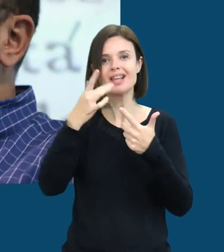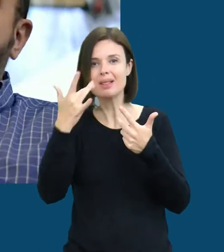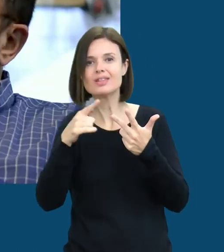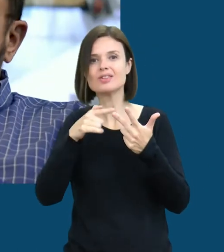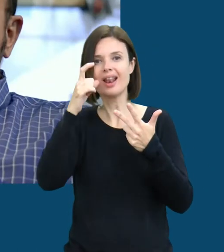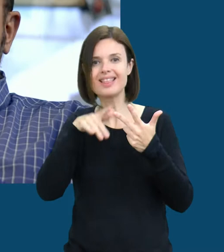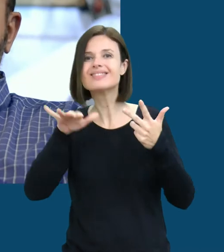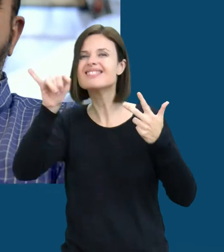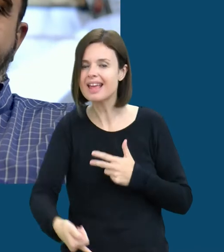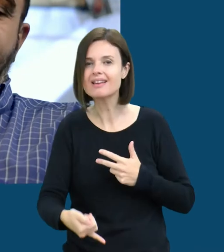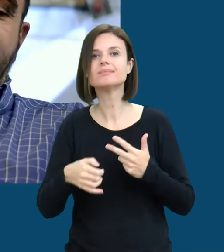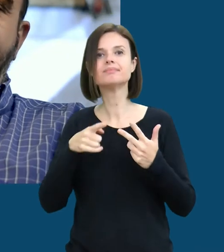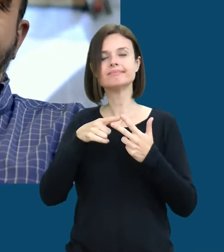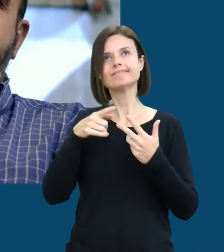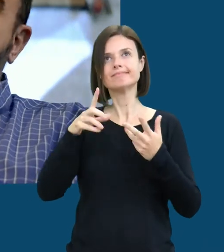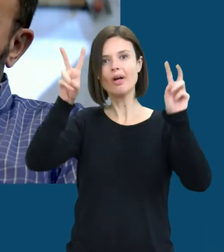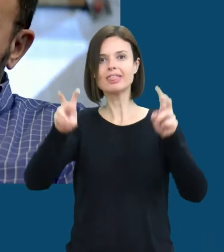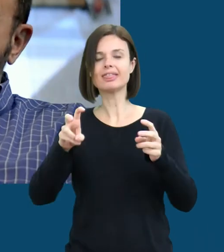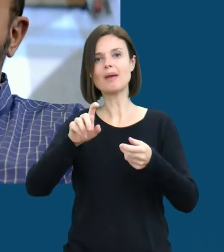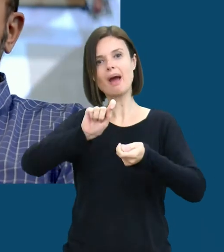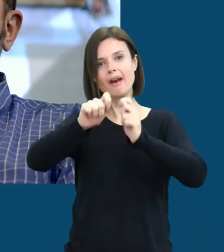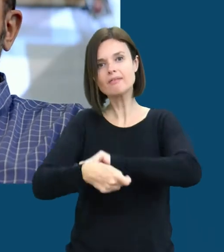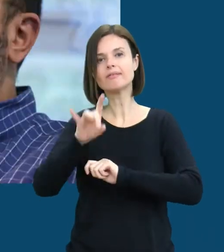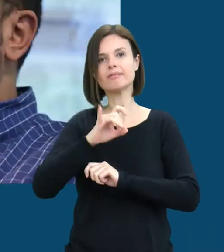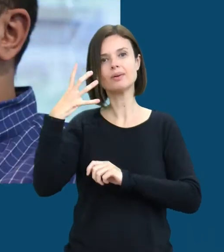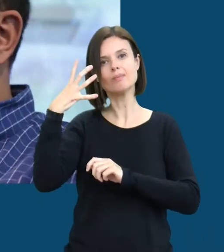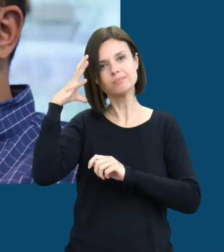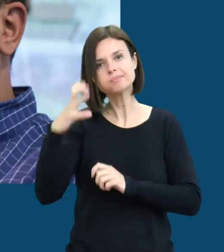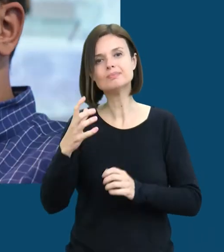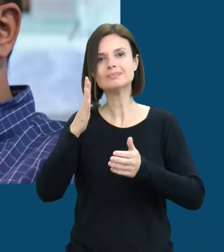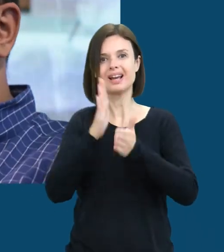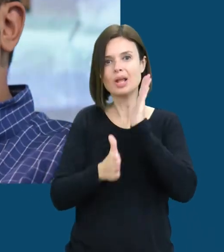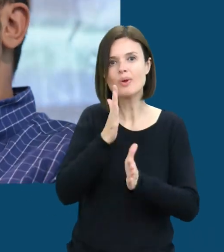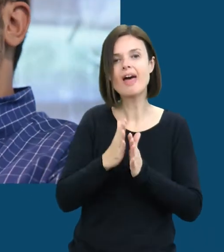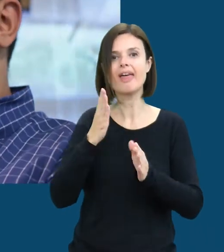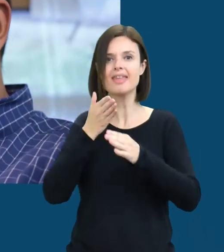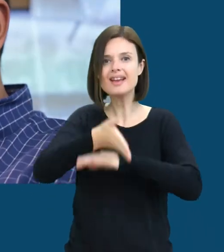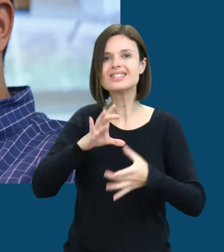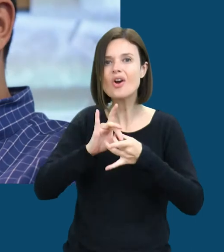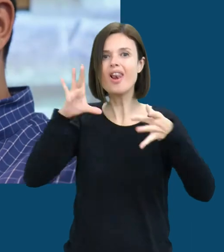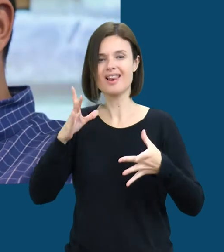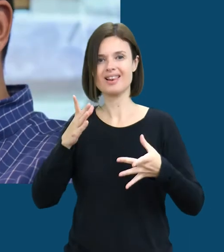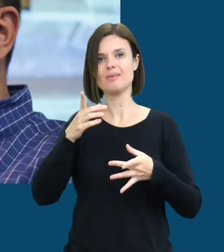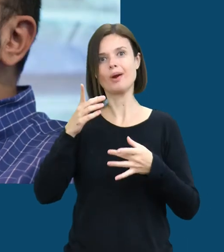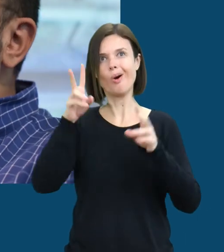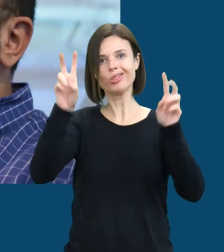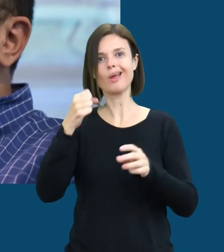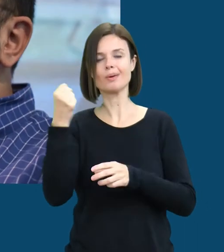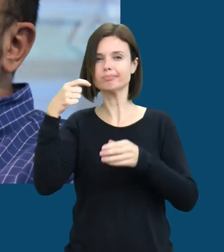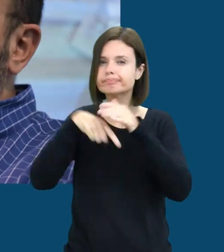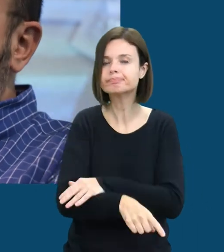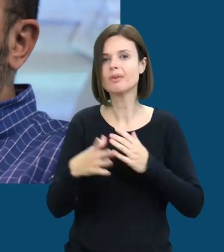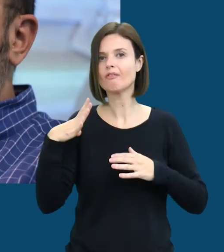extensión. Obviamente, banderas que va a tomar posteriormente el reformismo, como son la gratuidad y el ingreso irrestricto, también son banderas que hay que profundizar y